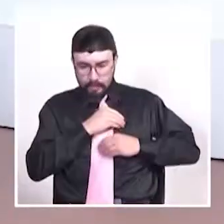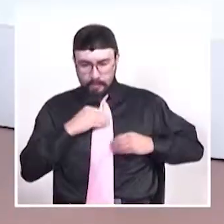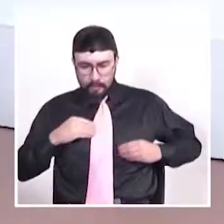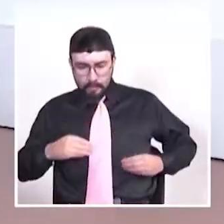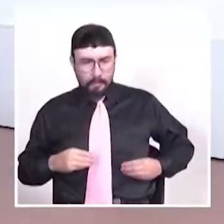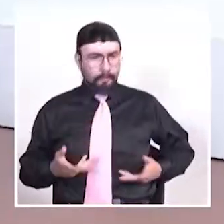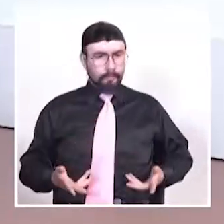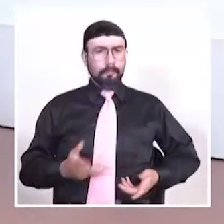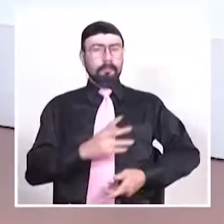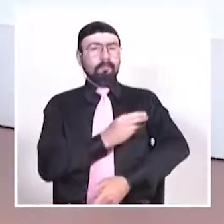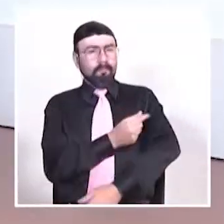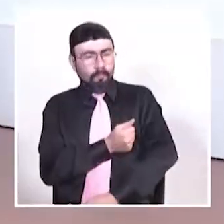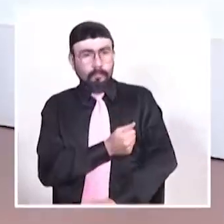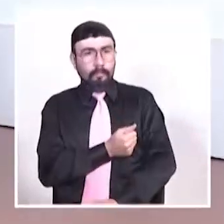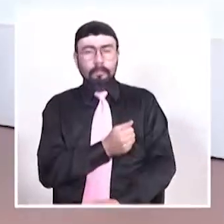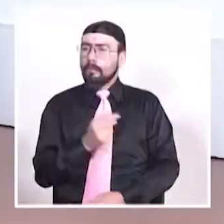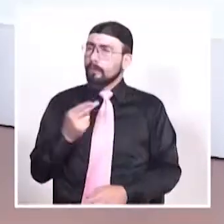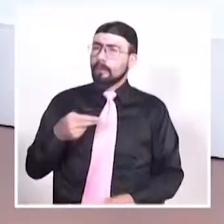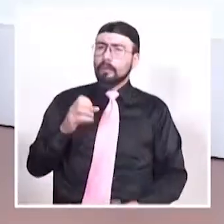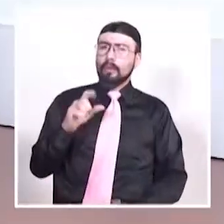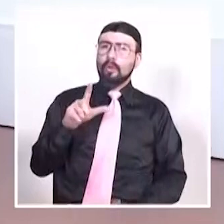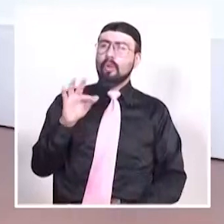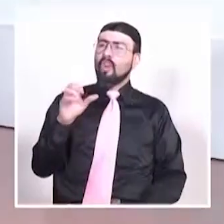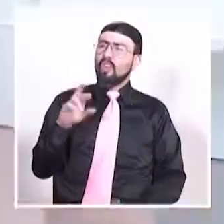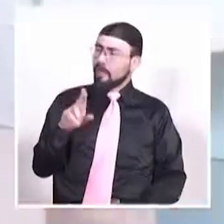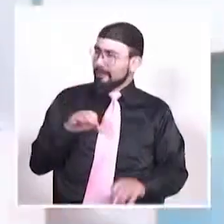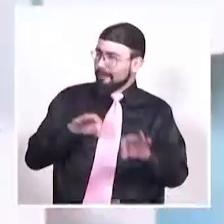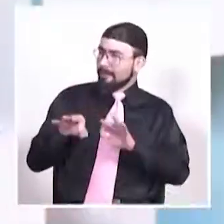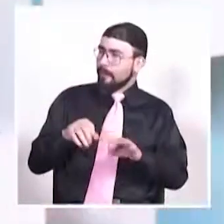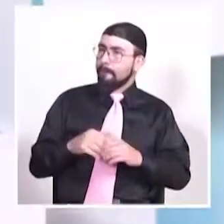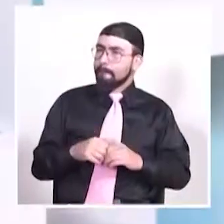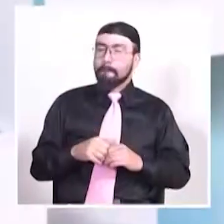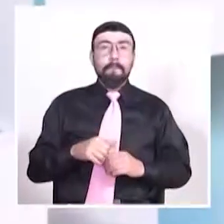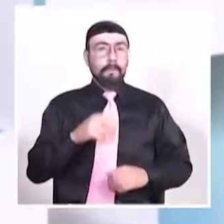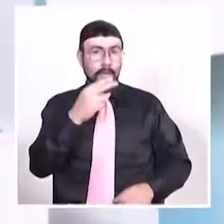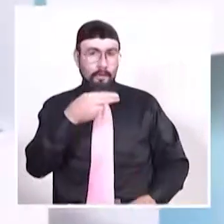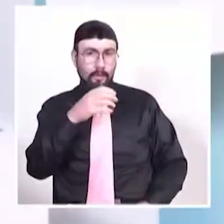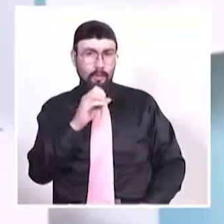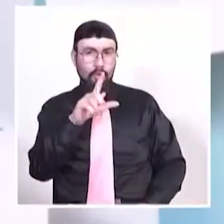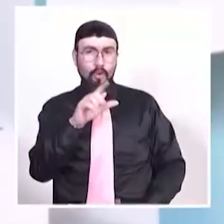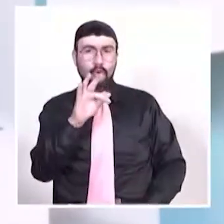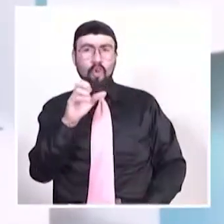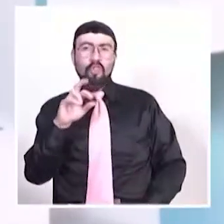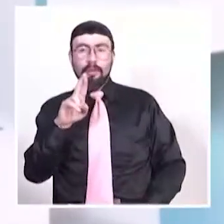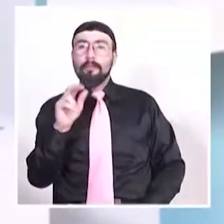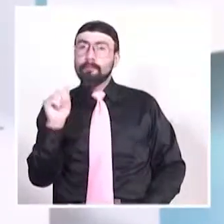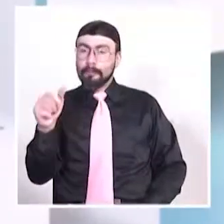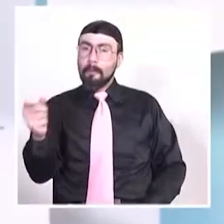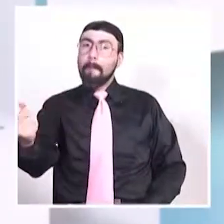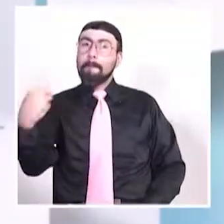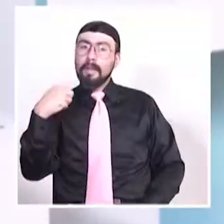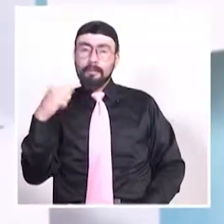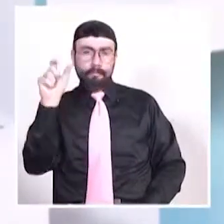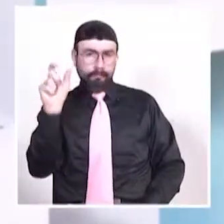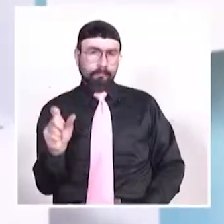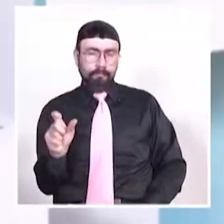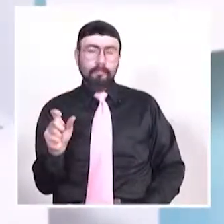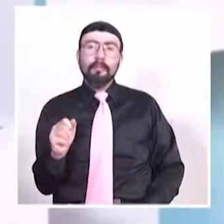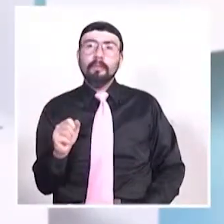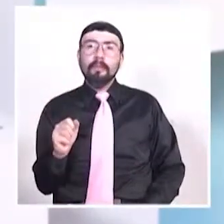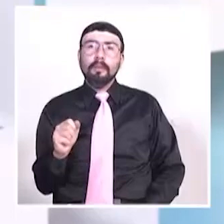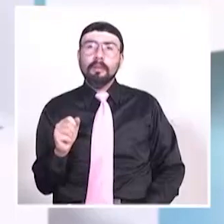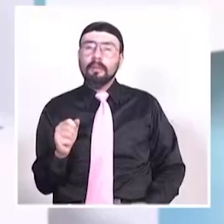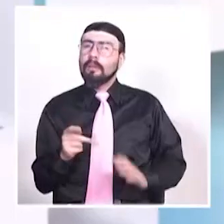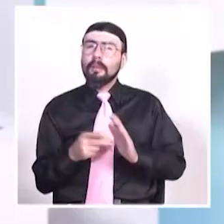normal. ¿Qué es Holter? Expliquémosle a las personas. Bueno, a ver, un Holter, como pregunta nuestra querida amiga, es